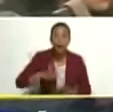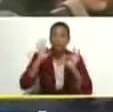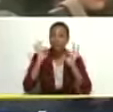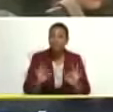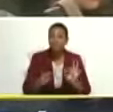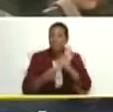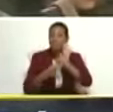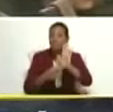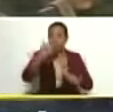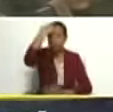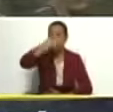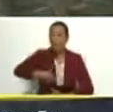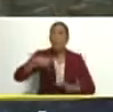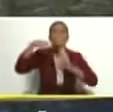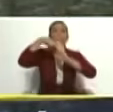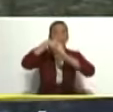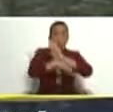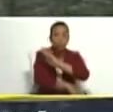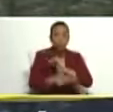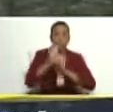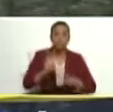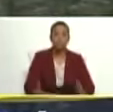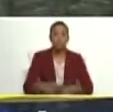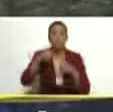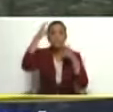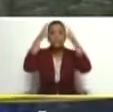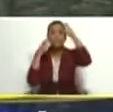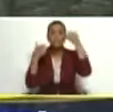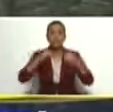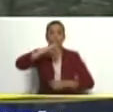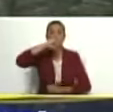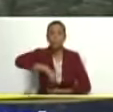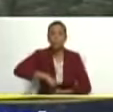nunca, profundamente chavista.